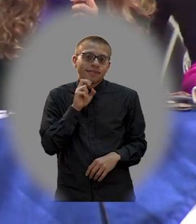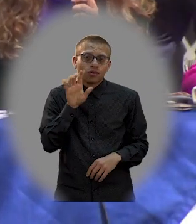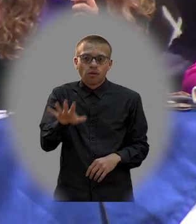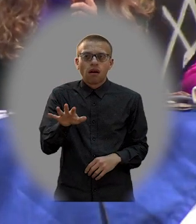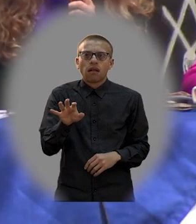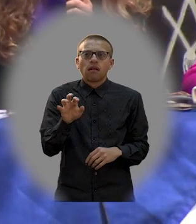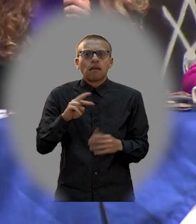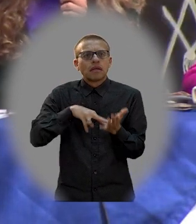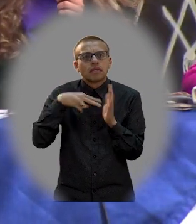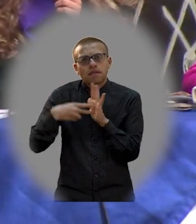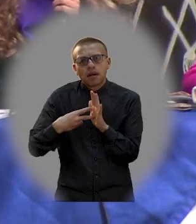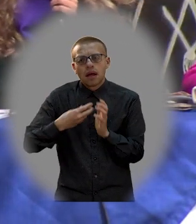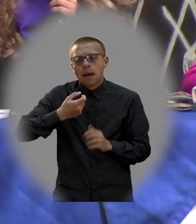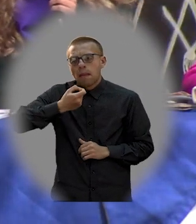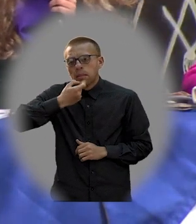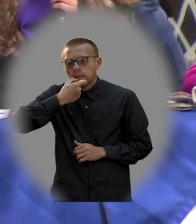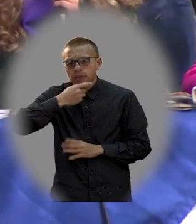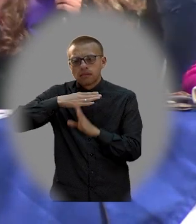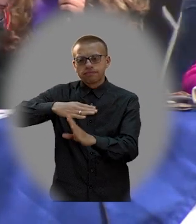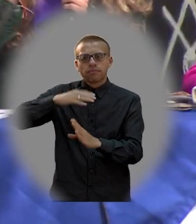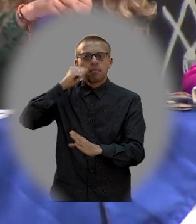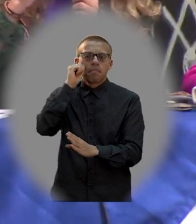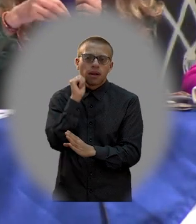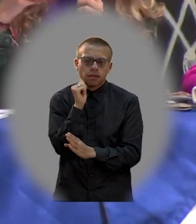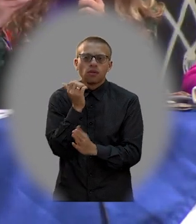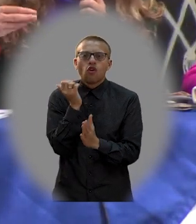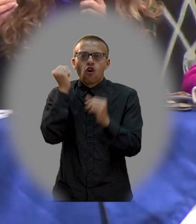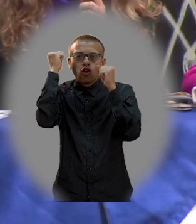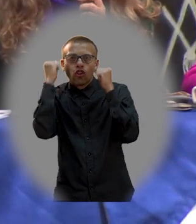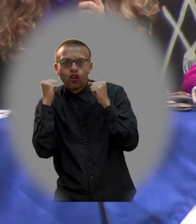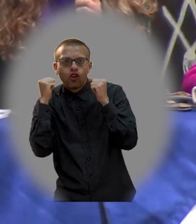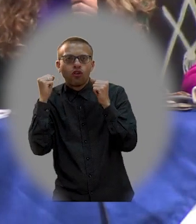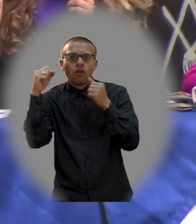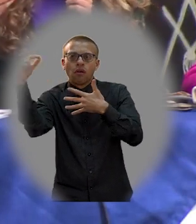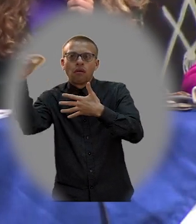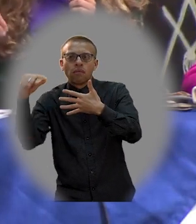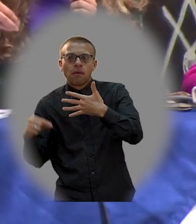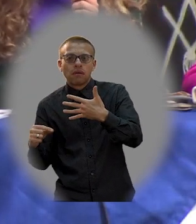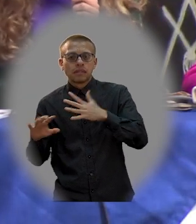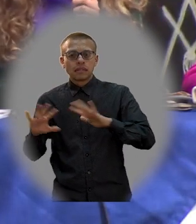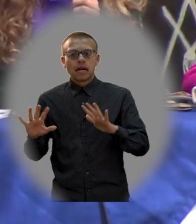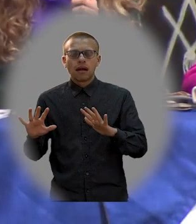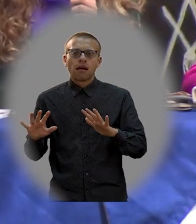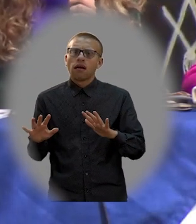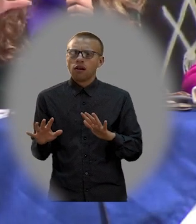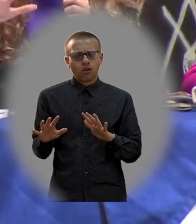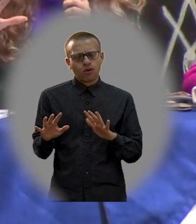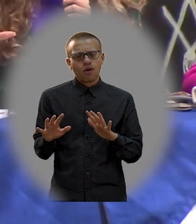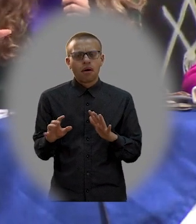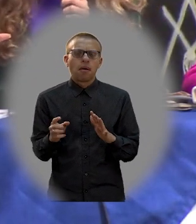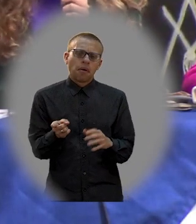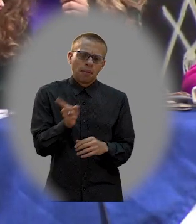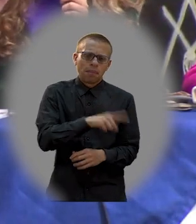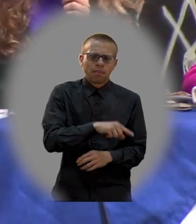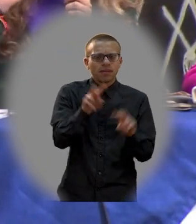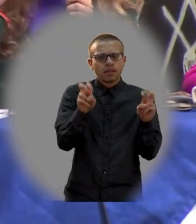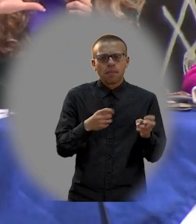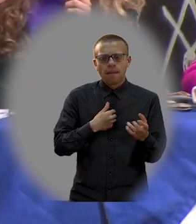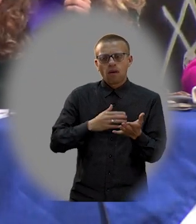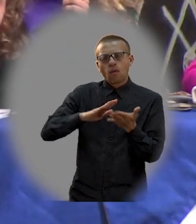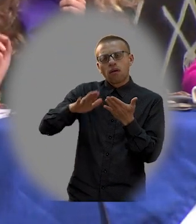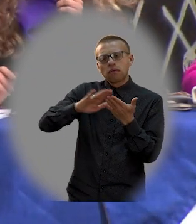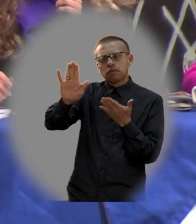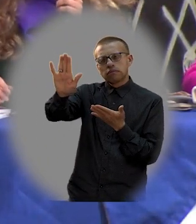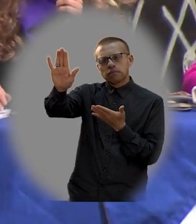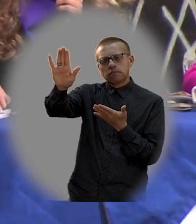de planificación y demás, sino se tiene que empezar por hablando por el consentimiento. Y hablar del consentimiento significa ya de por sí prevenir un